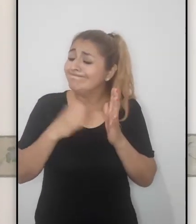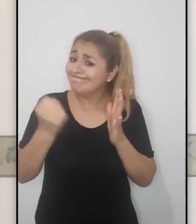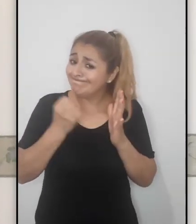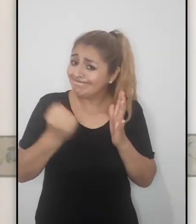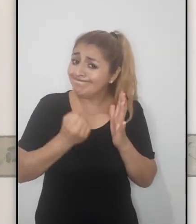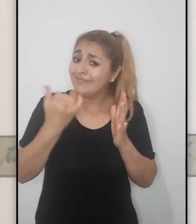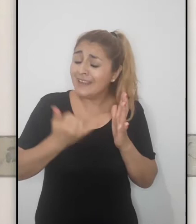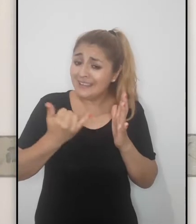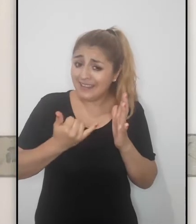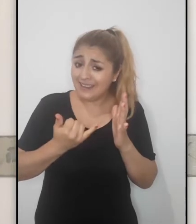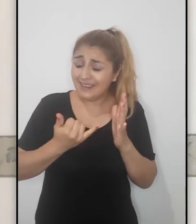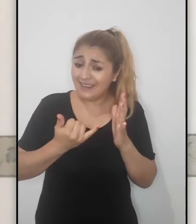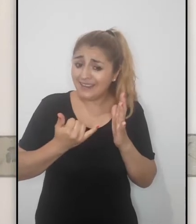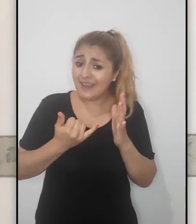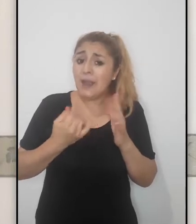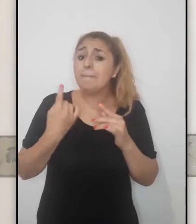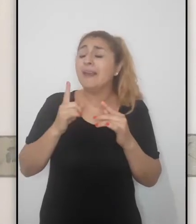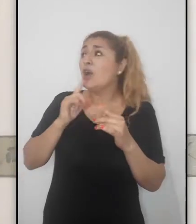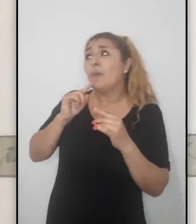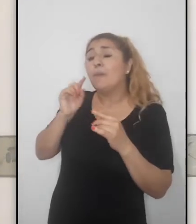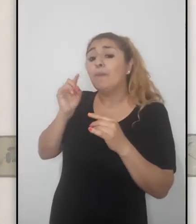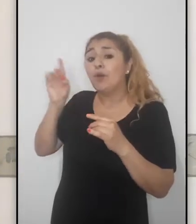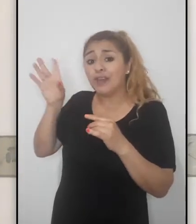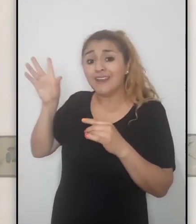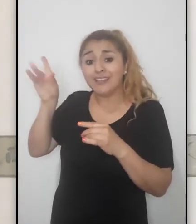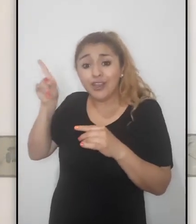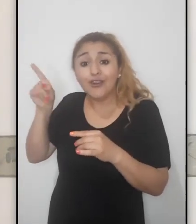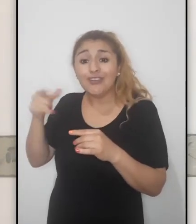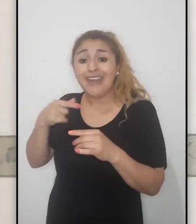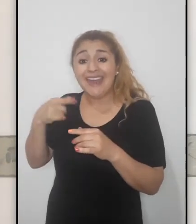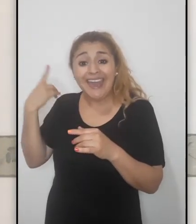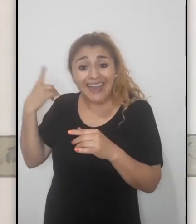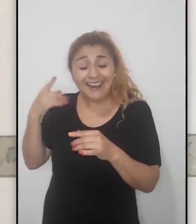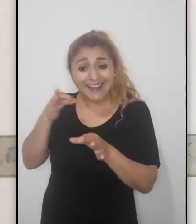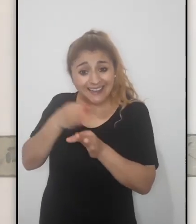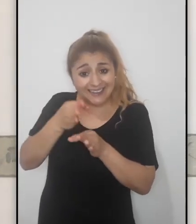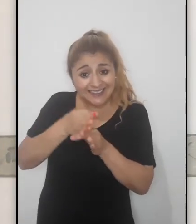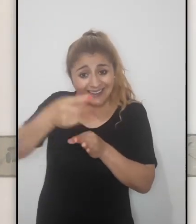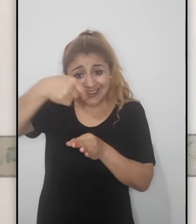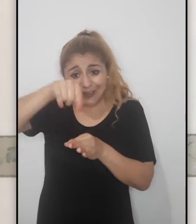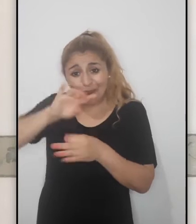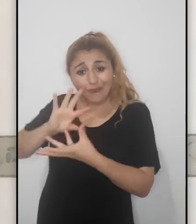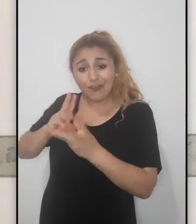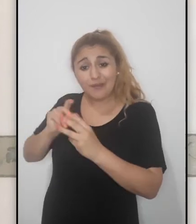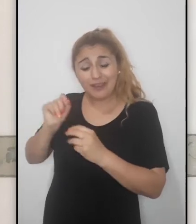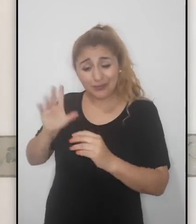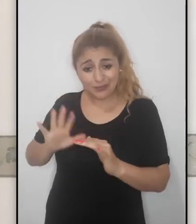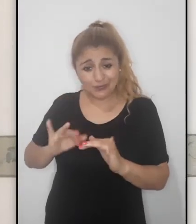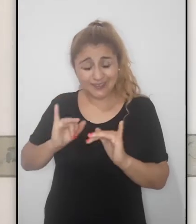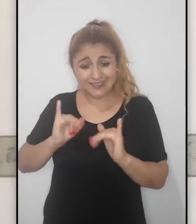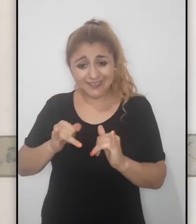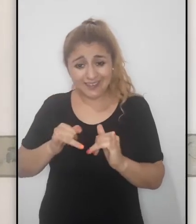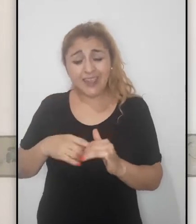el centro en nuestra relación personal con dios y adiós